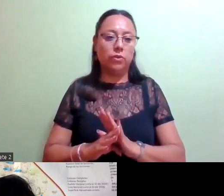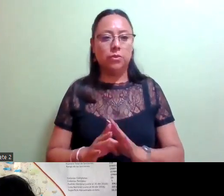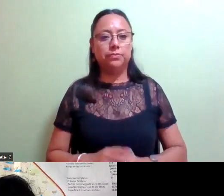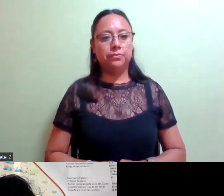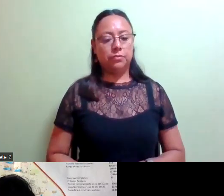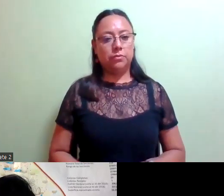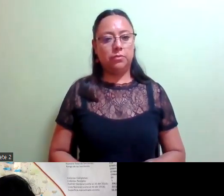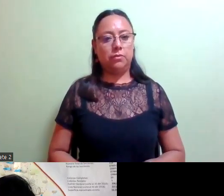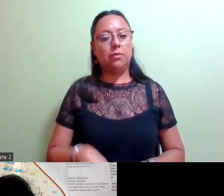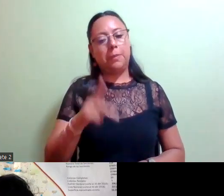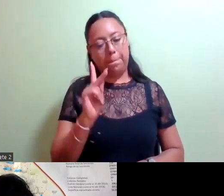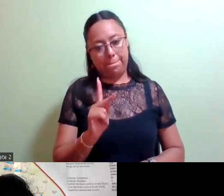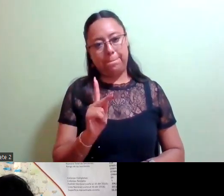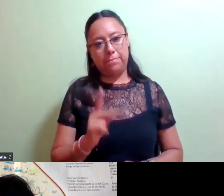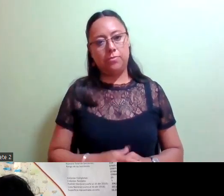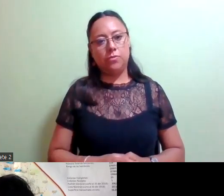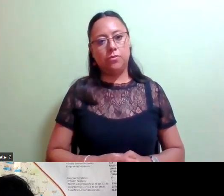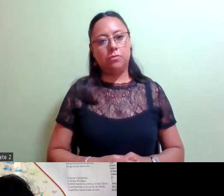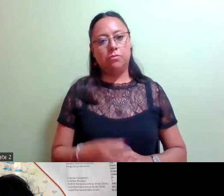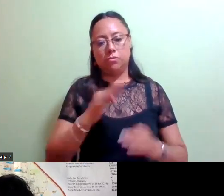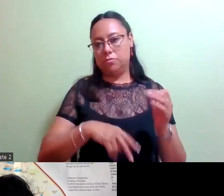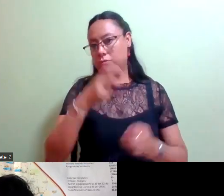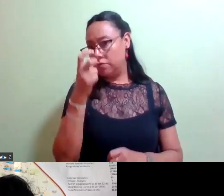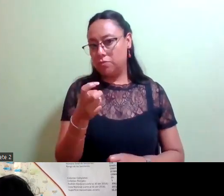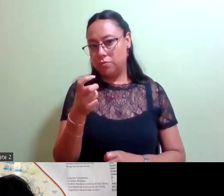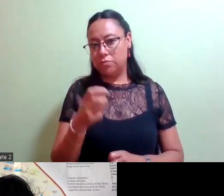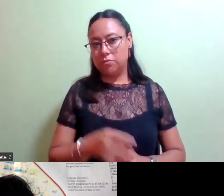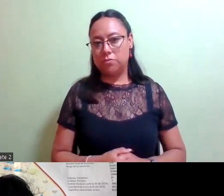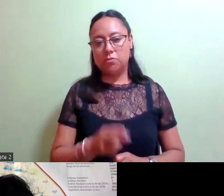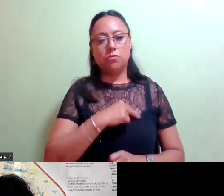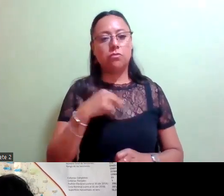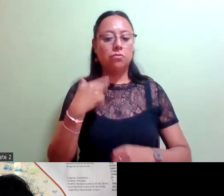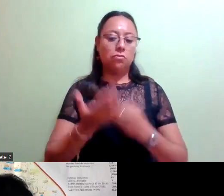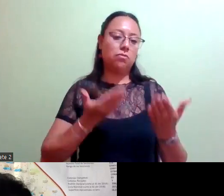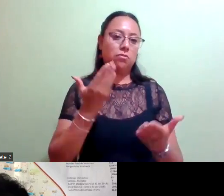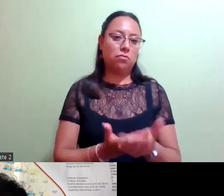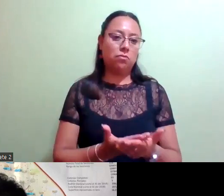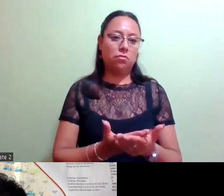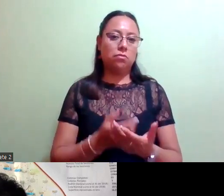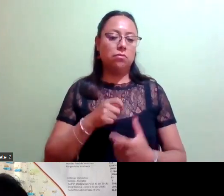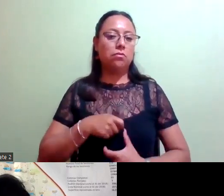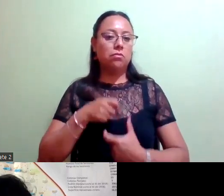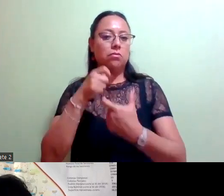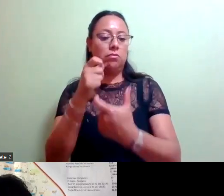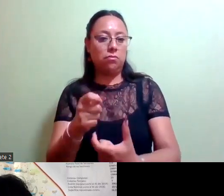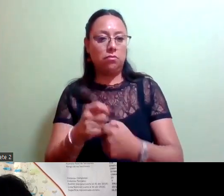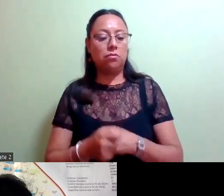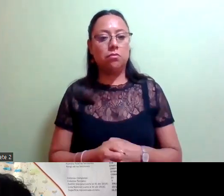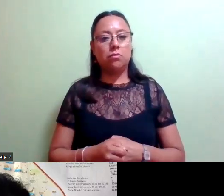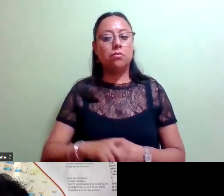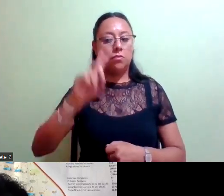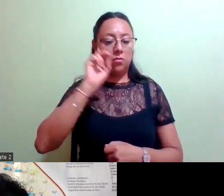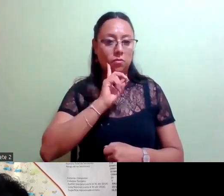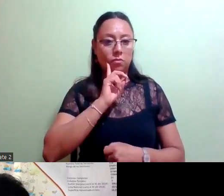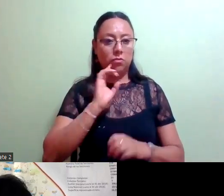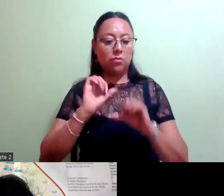es precisamente por esta situación que propusimos posponer la entrega de medallas a la categoría de mujer y